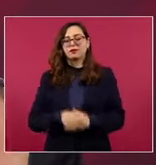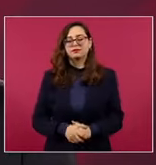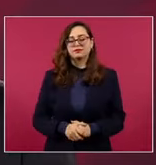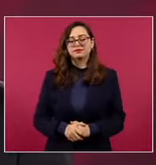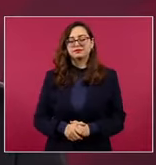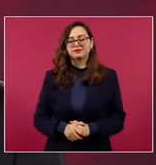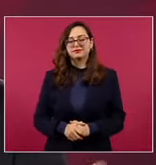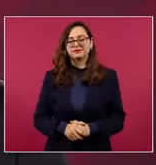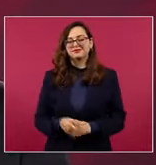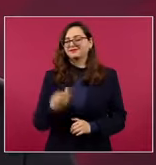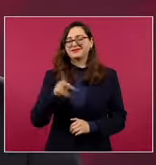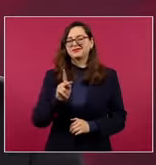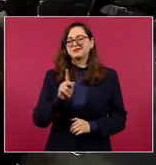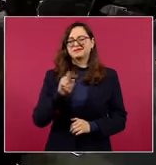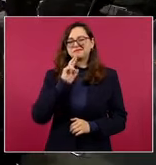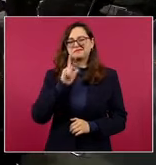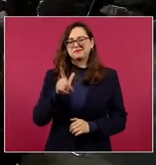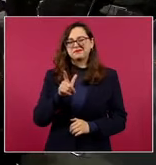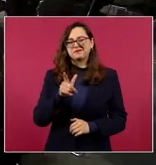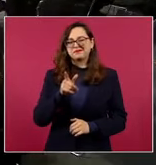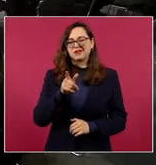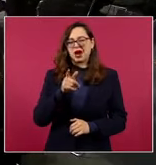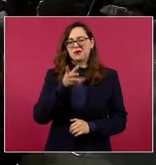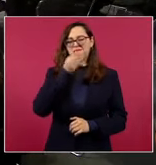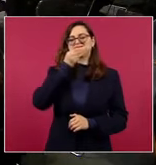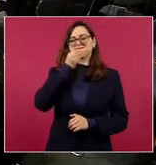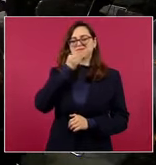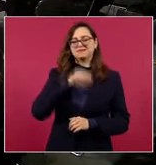pero no tiene caso.